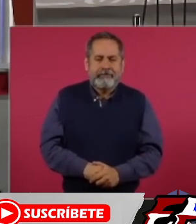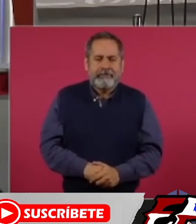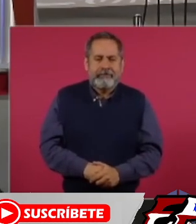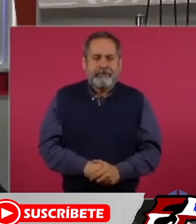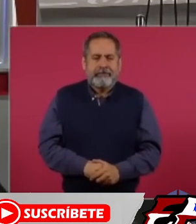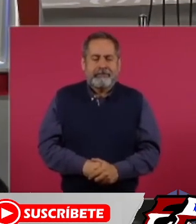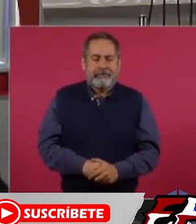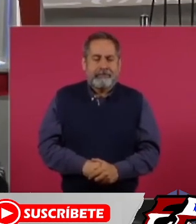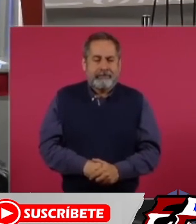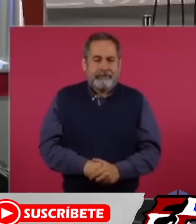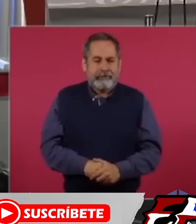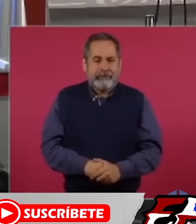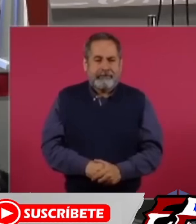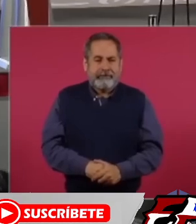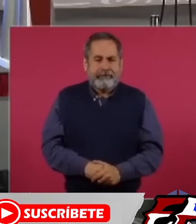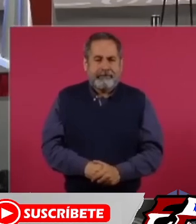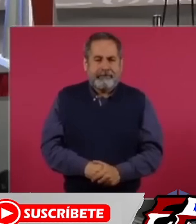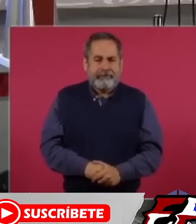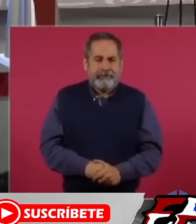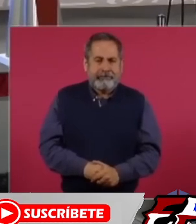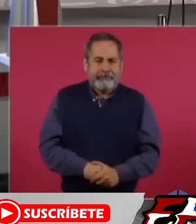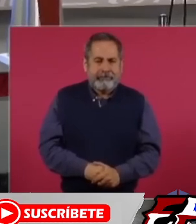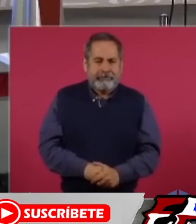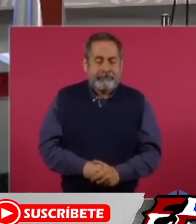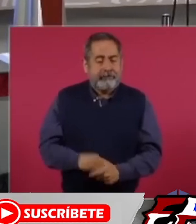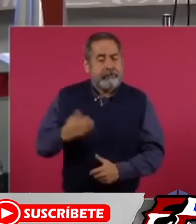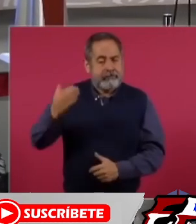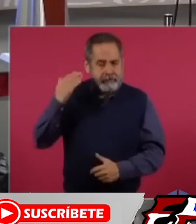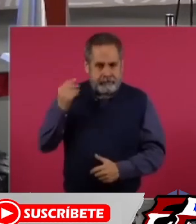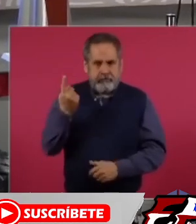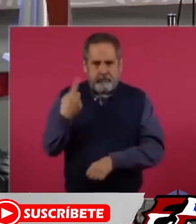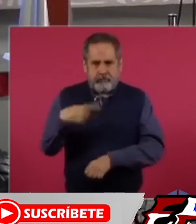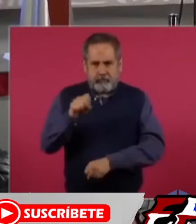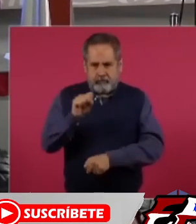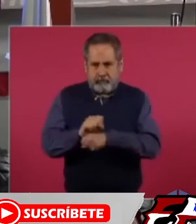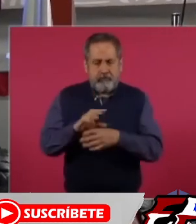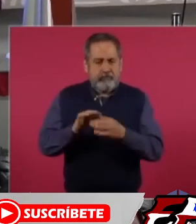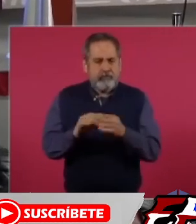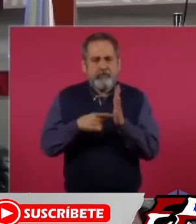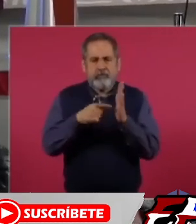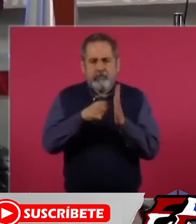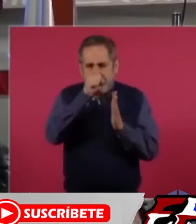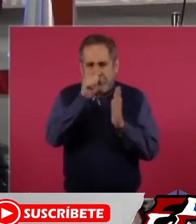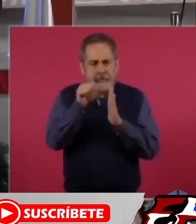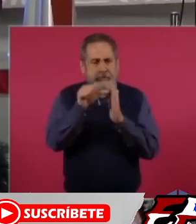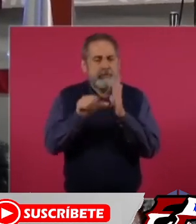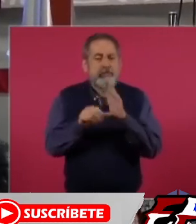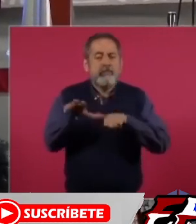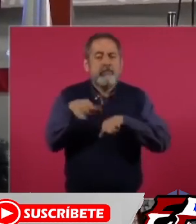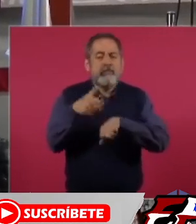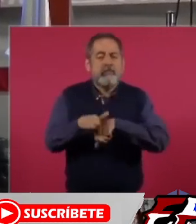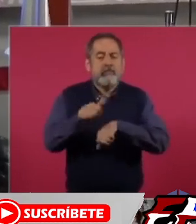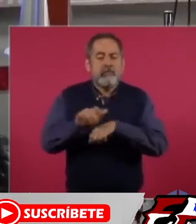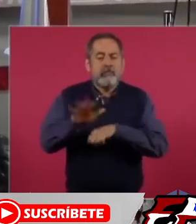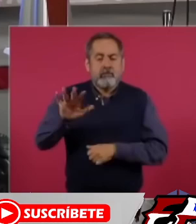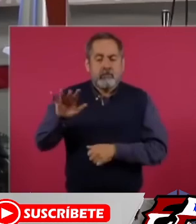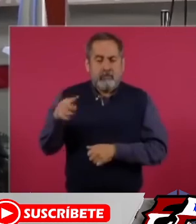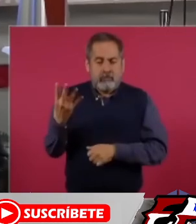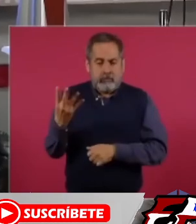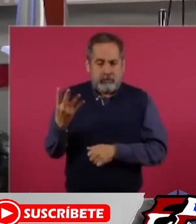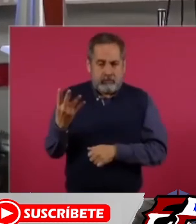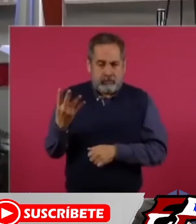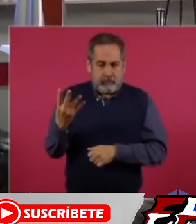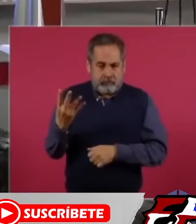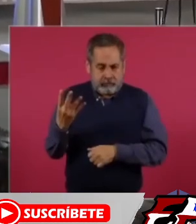Ya habíamos hablado la semana pasada de qué dice nuestro artículo 54. El